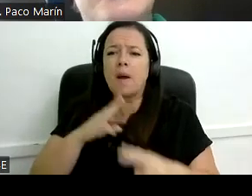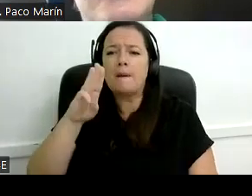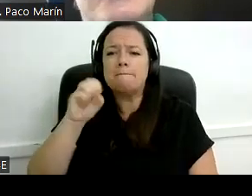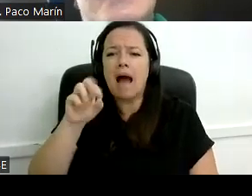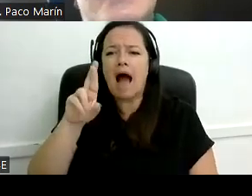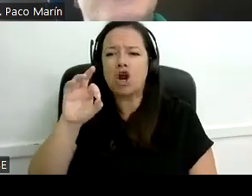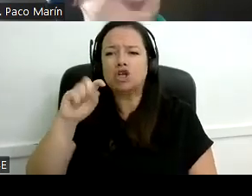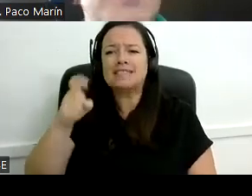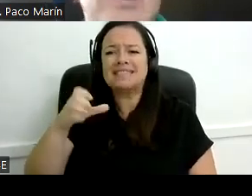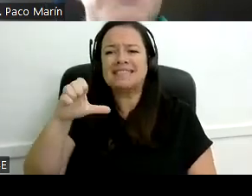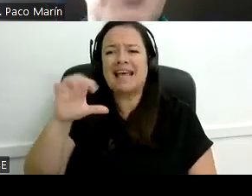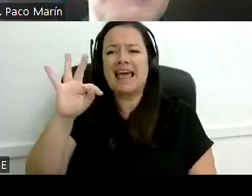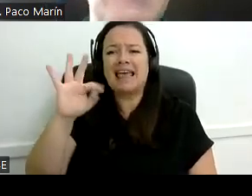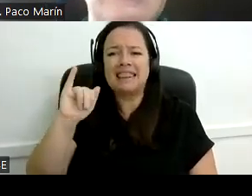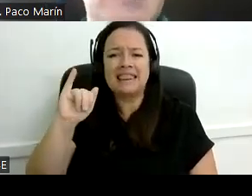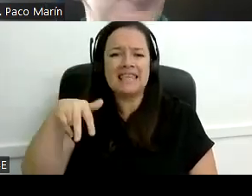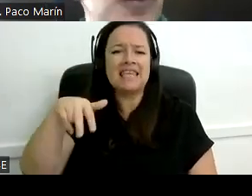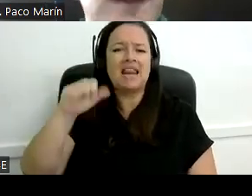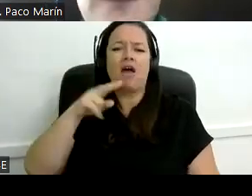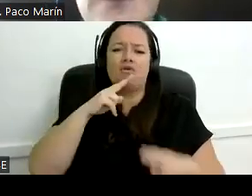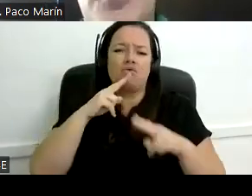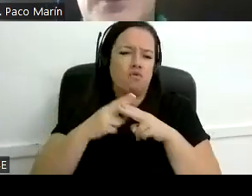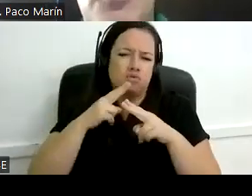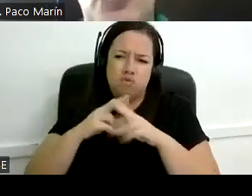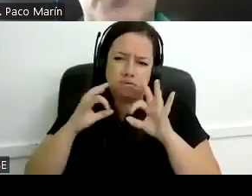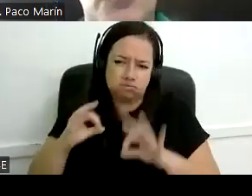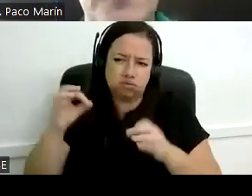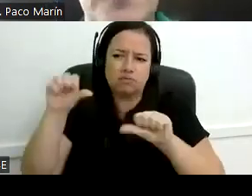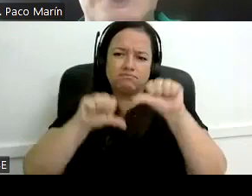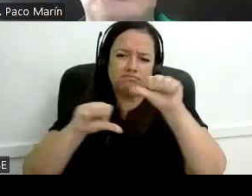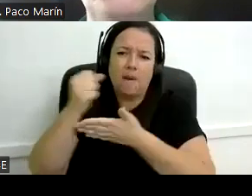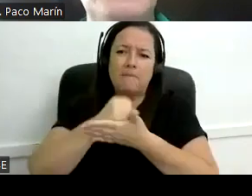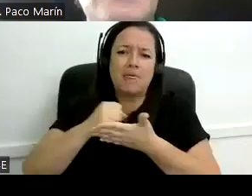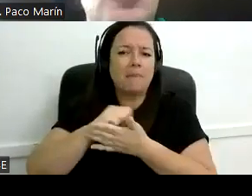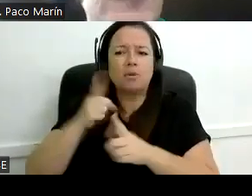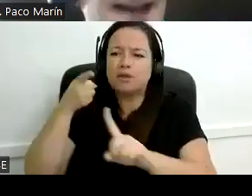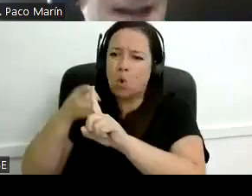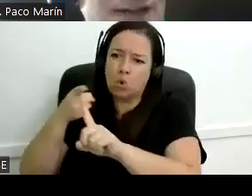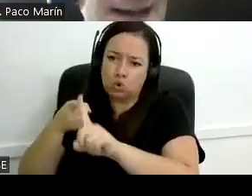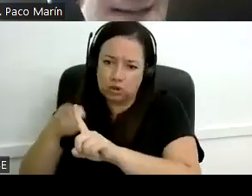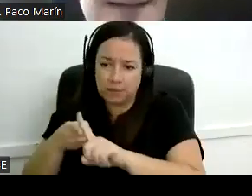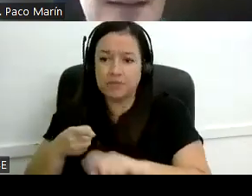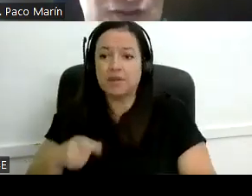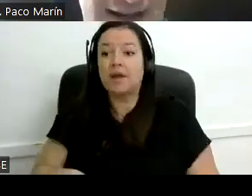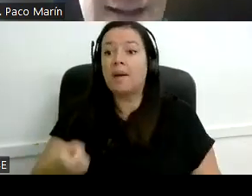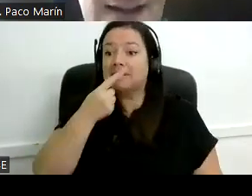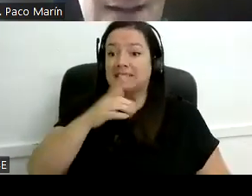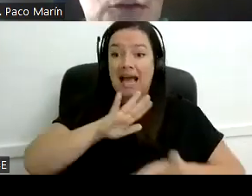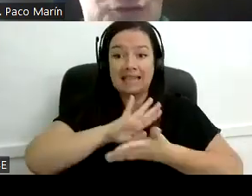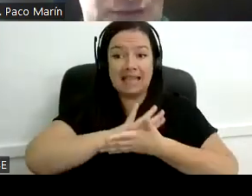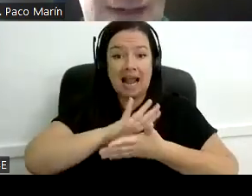paroxetina, el citalopram, la sertralina, la fluoxetina, por ejemplo, son los más utilizados. Los tranquilizantes no